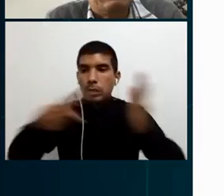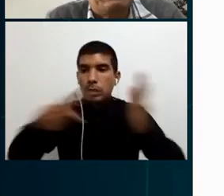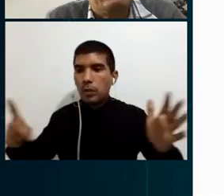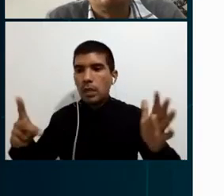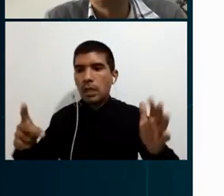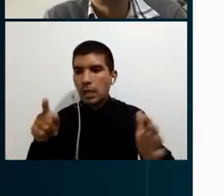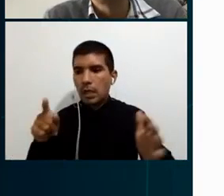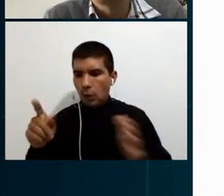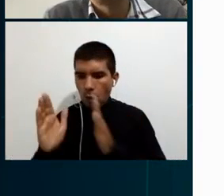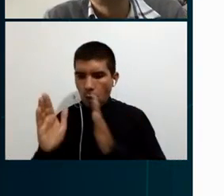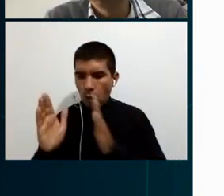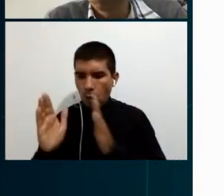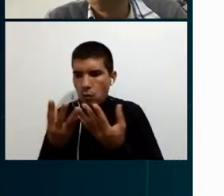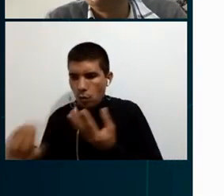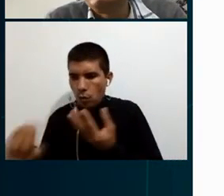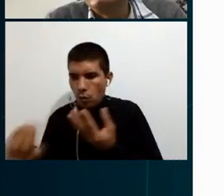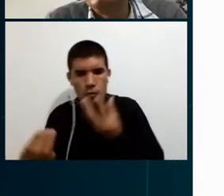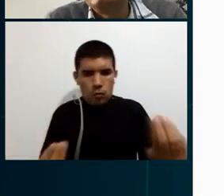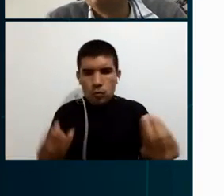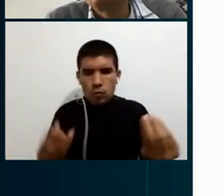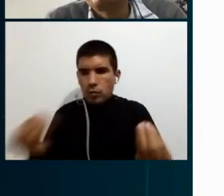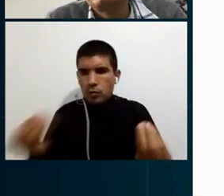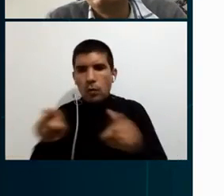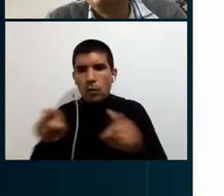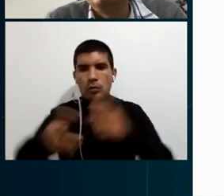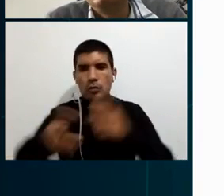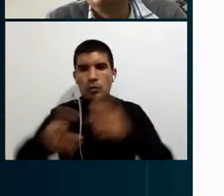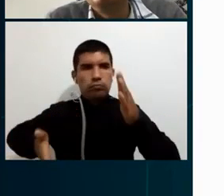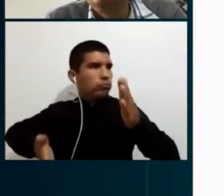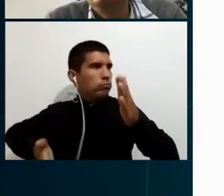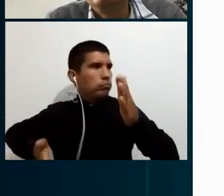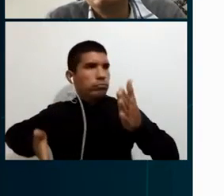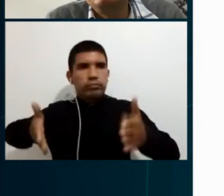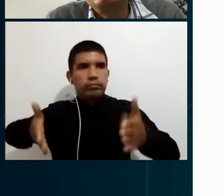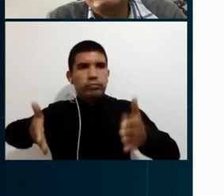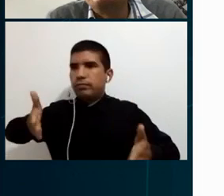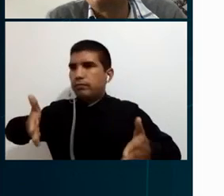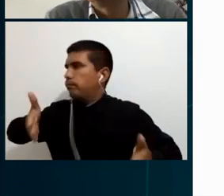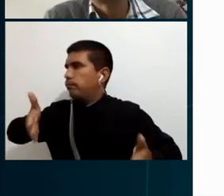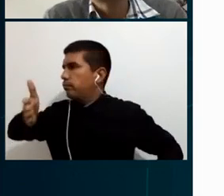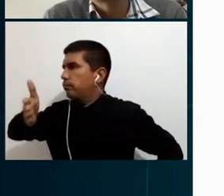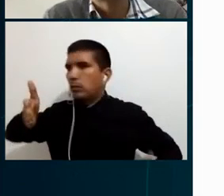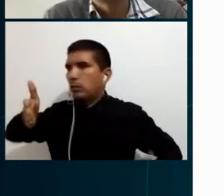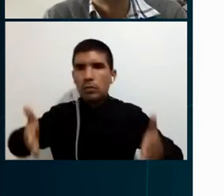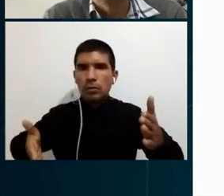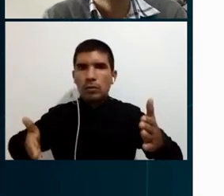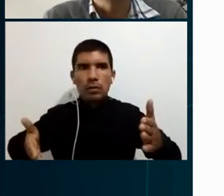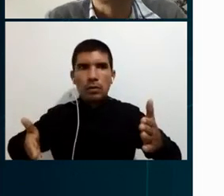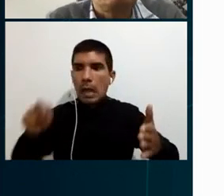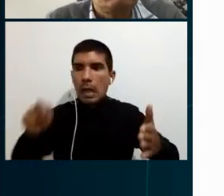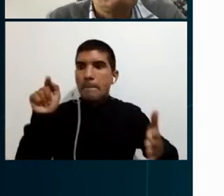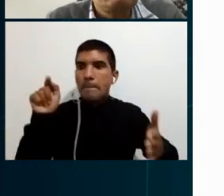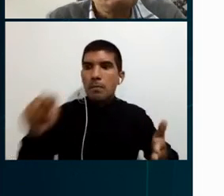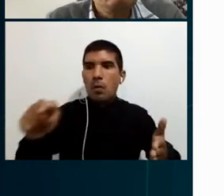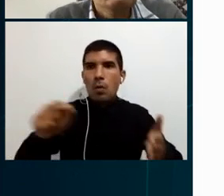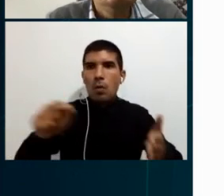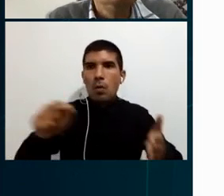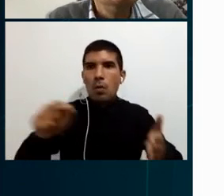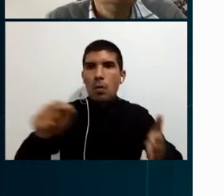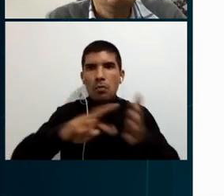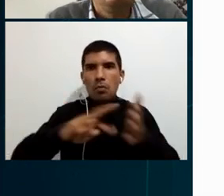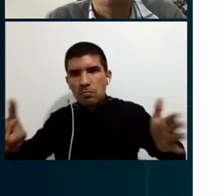de cierta manera esos robotcitos nos facilitan el proceso de facturación.